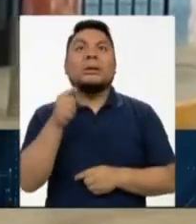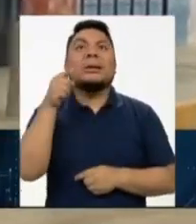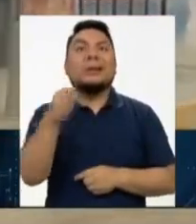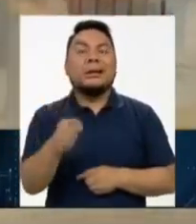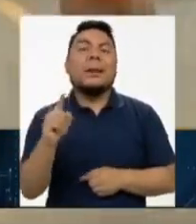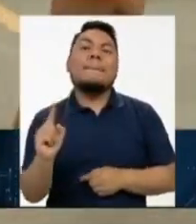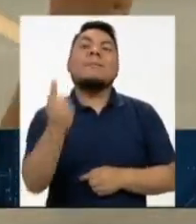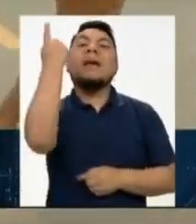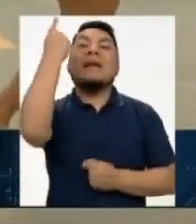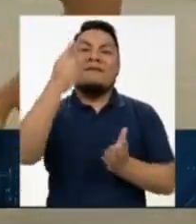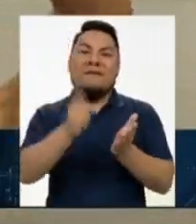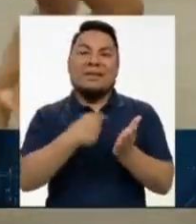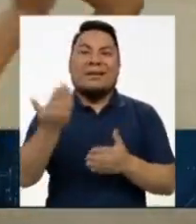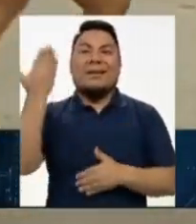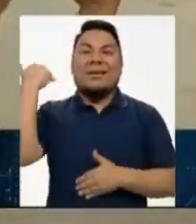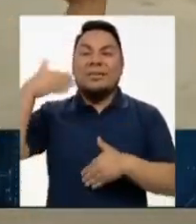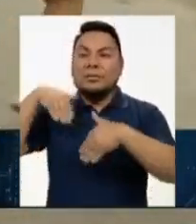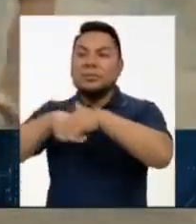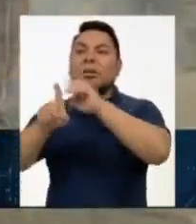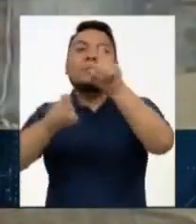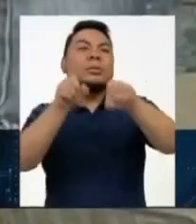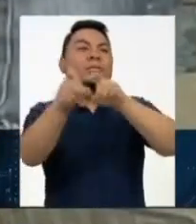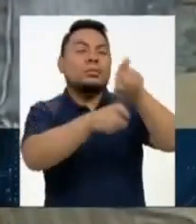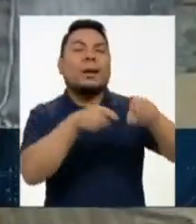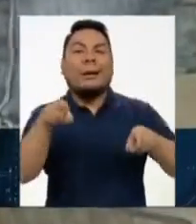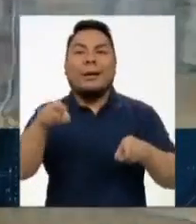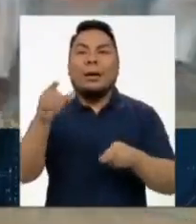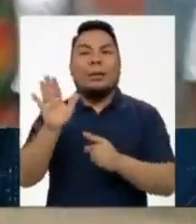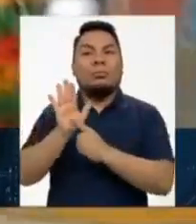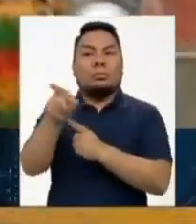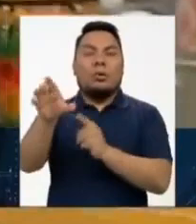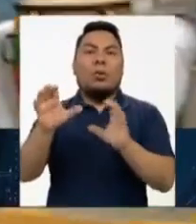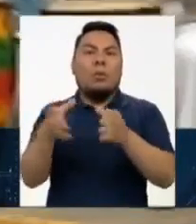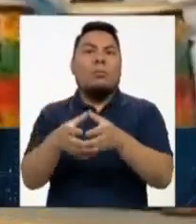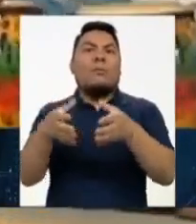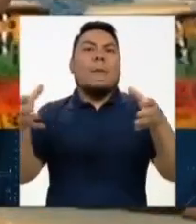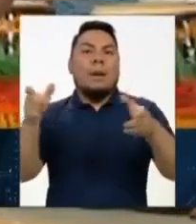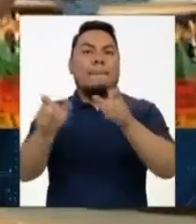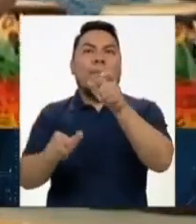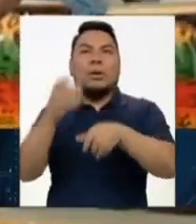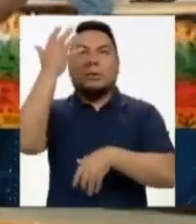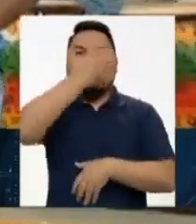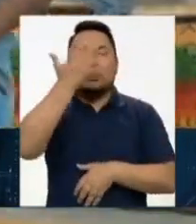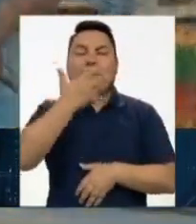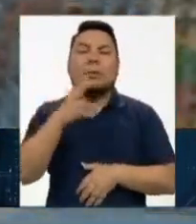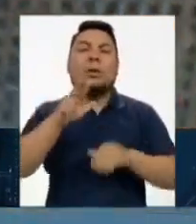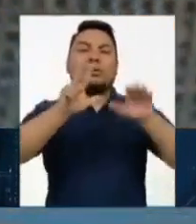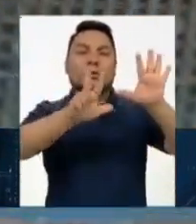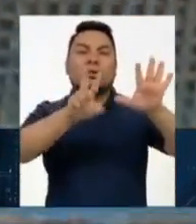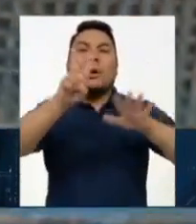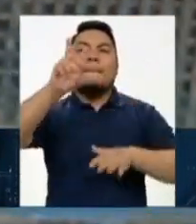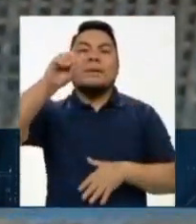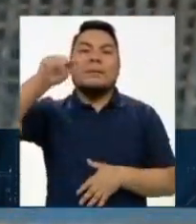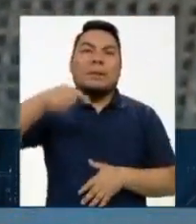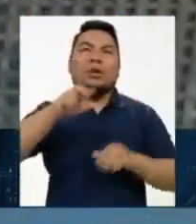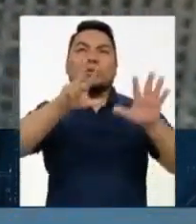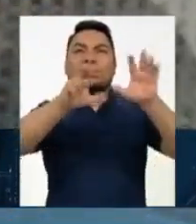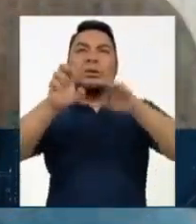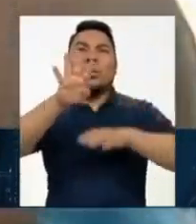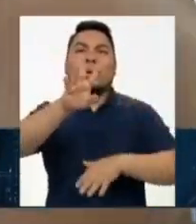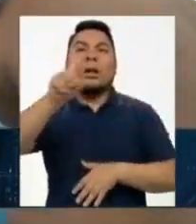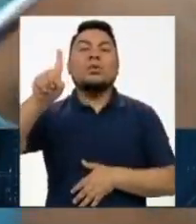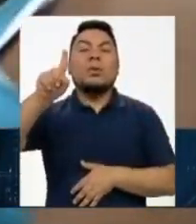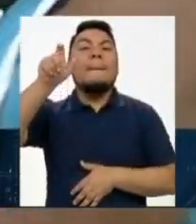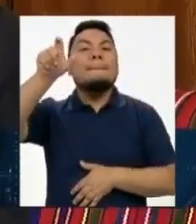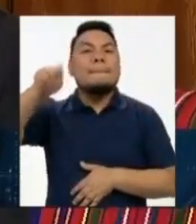esta es la primera vez que se visibiliza la población afroperuana que de acuerdo al censo son 828 mil 841